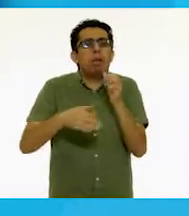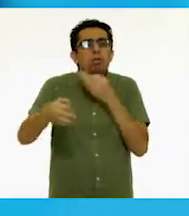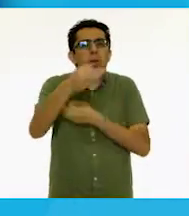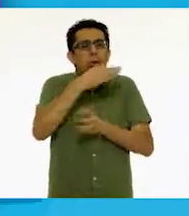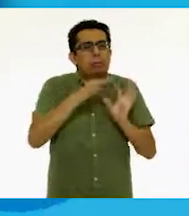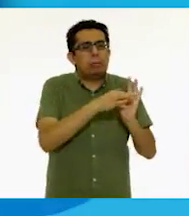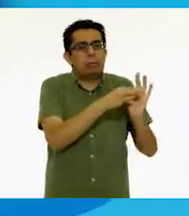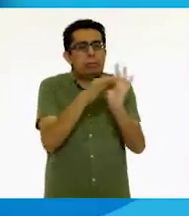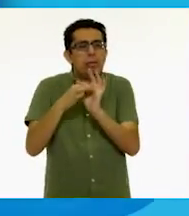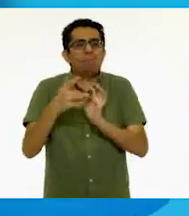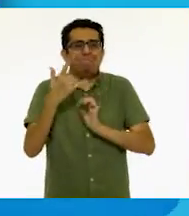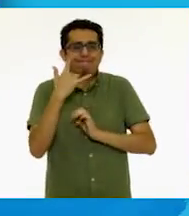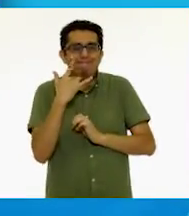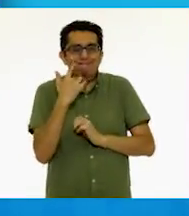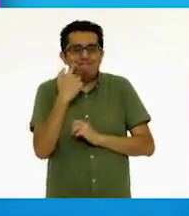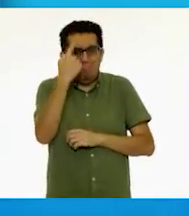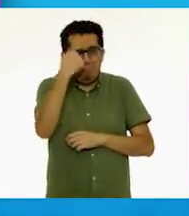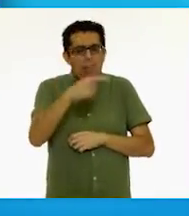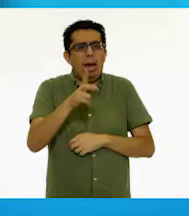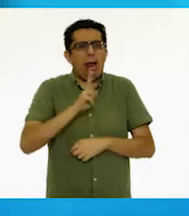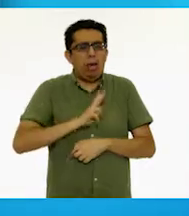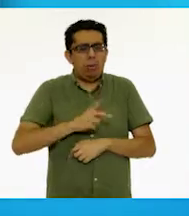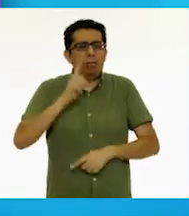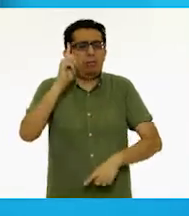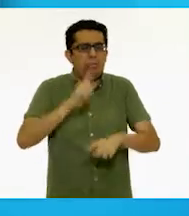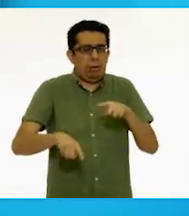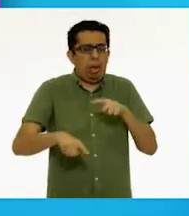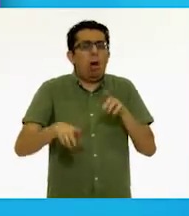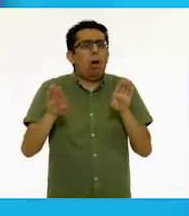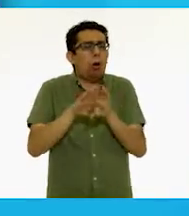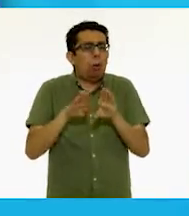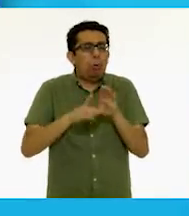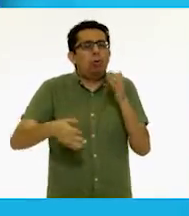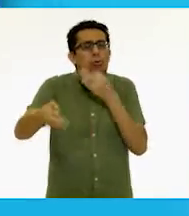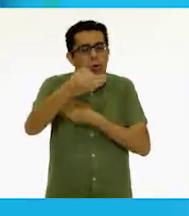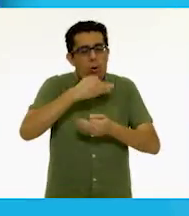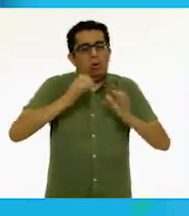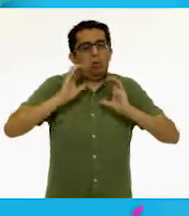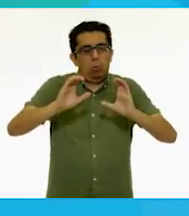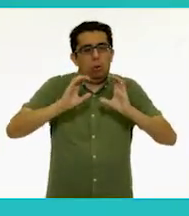virus, cuidándonos los unos a los otros.